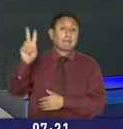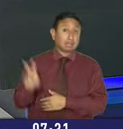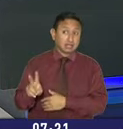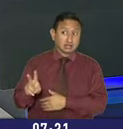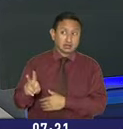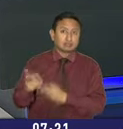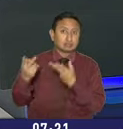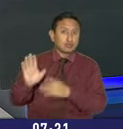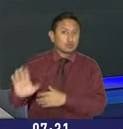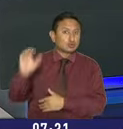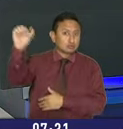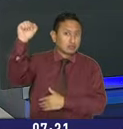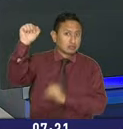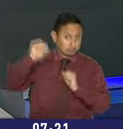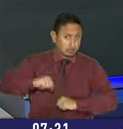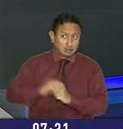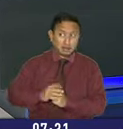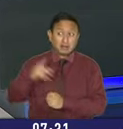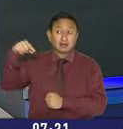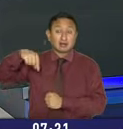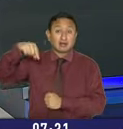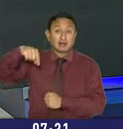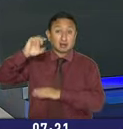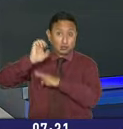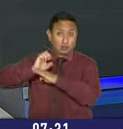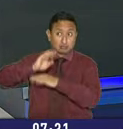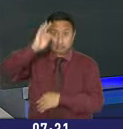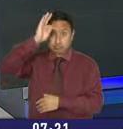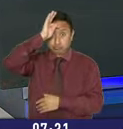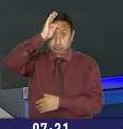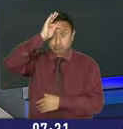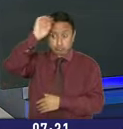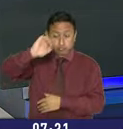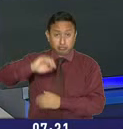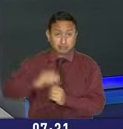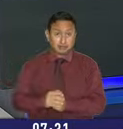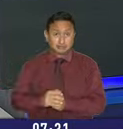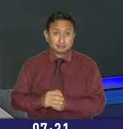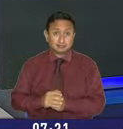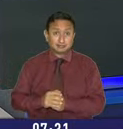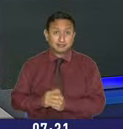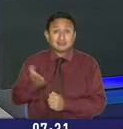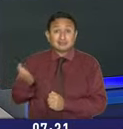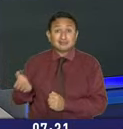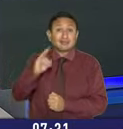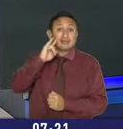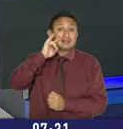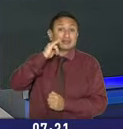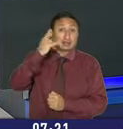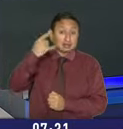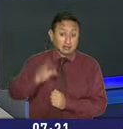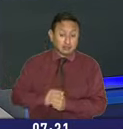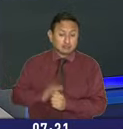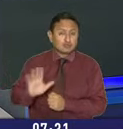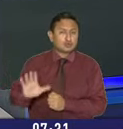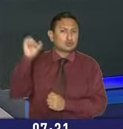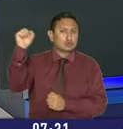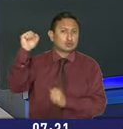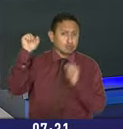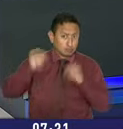aquí en nuestro territorio ecuatoriano. Más aún, el niño, Josué, tiene derecho a acceder. Así que apelamos a las